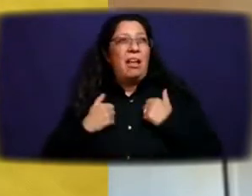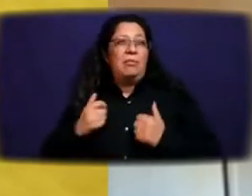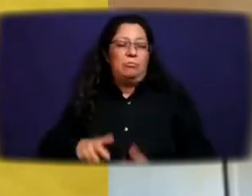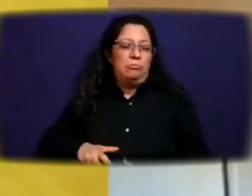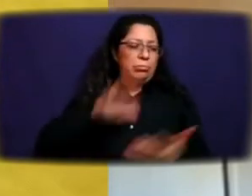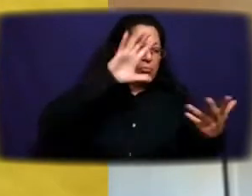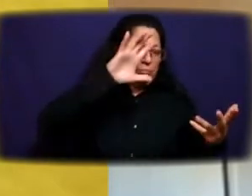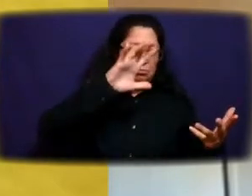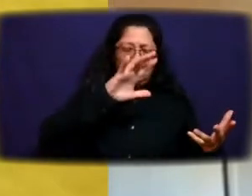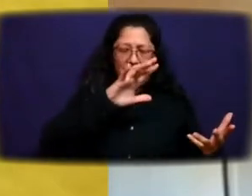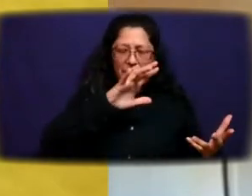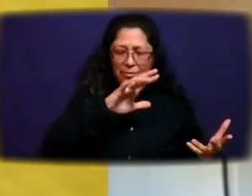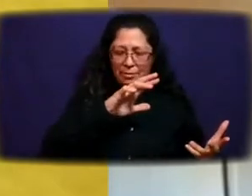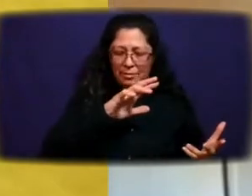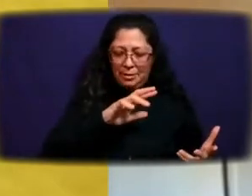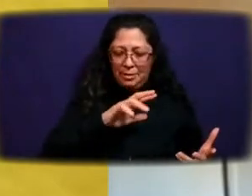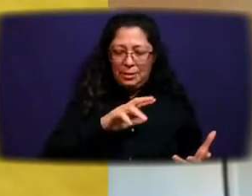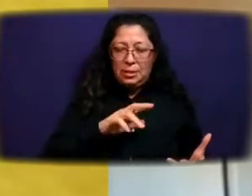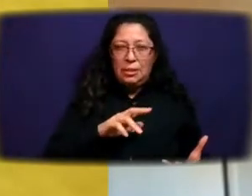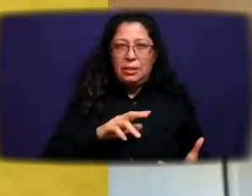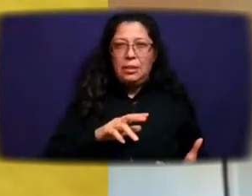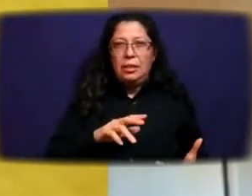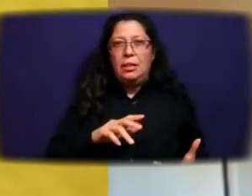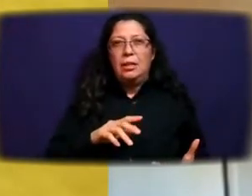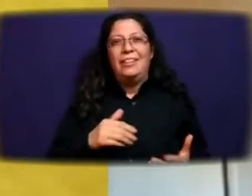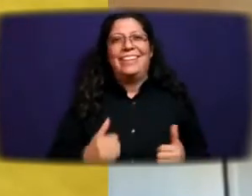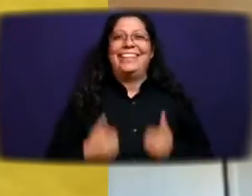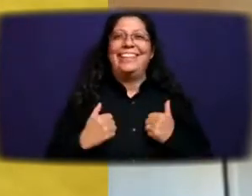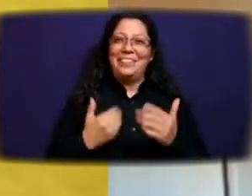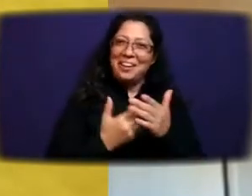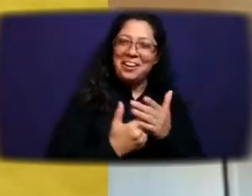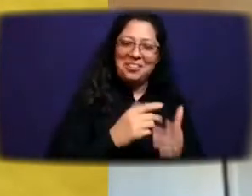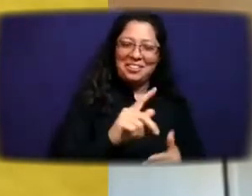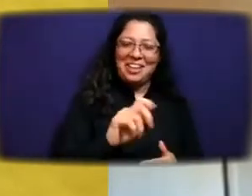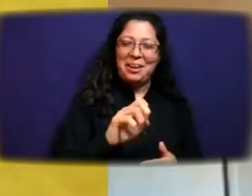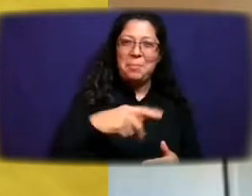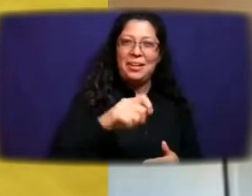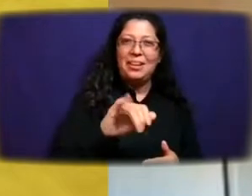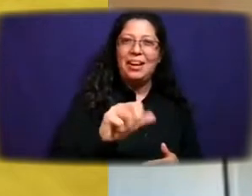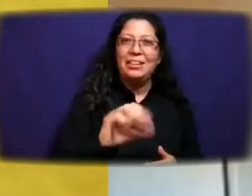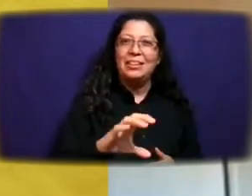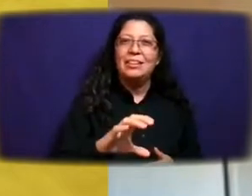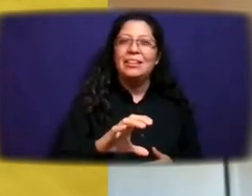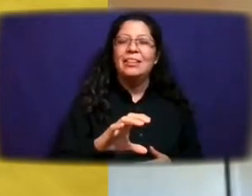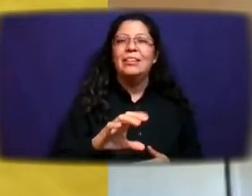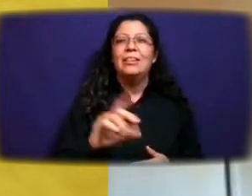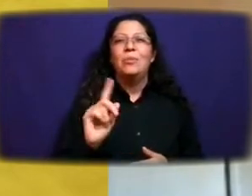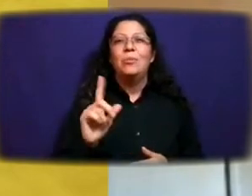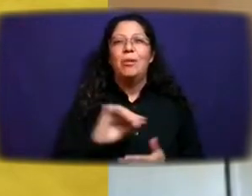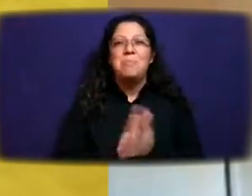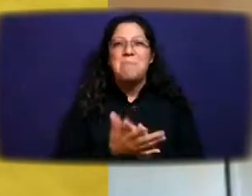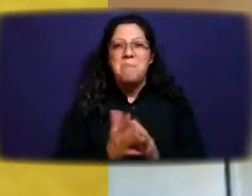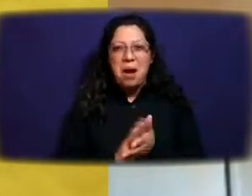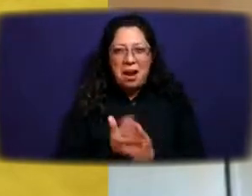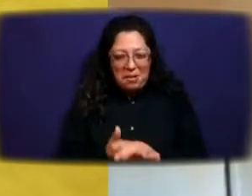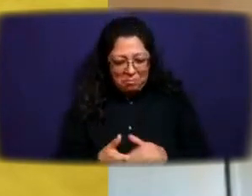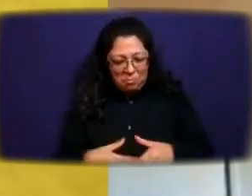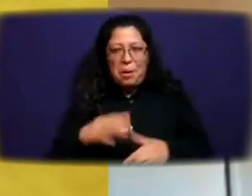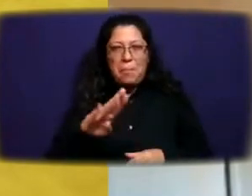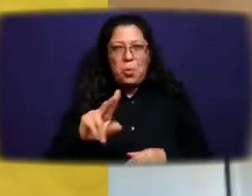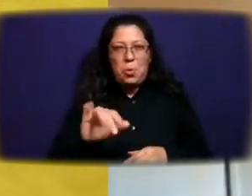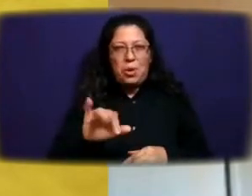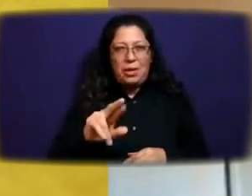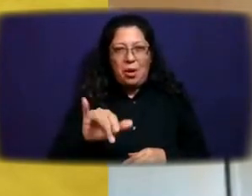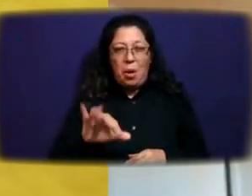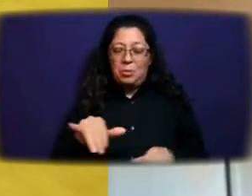Vivo cerca del Tepeyac, donde hacen burritos the size of your